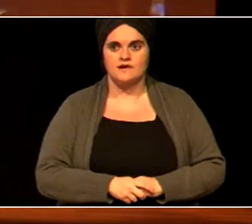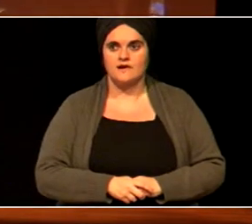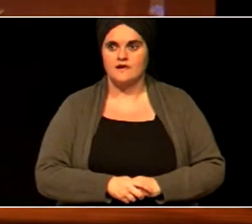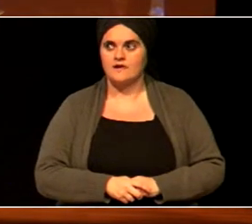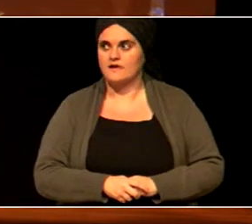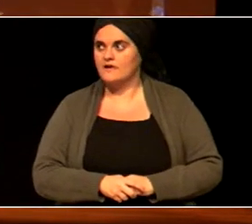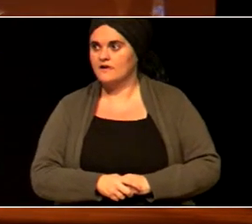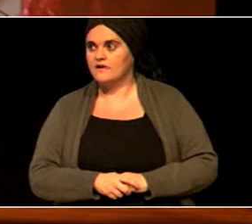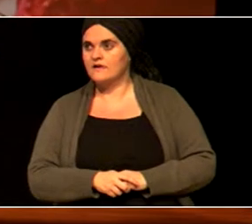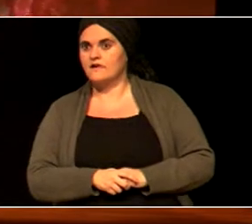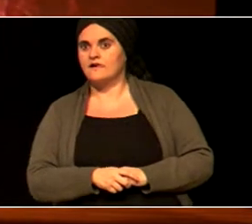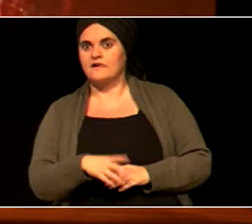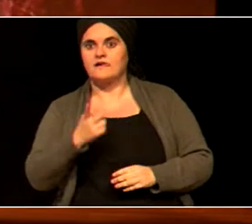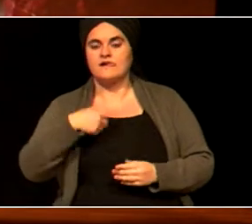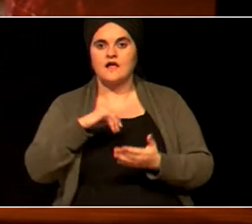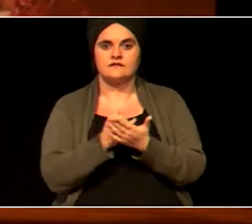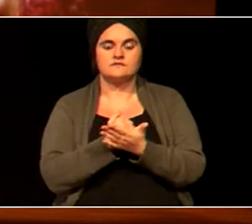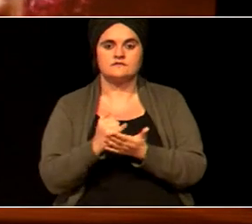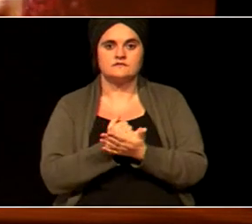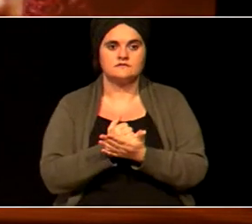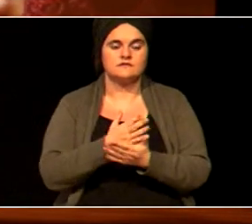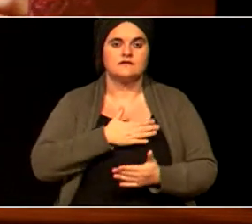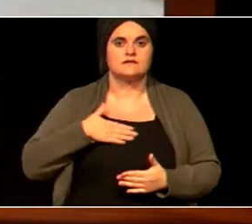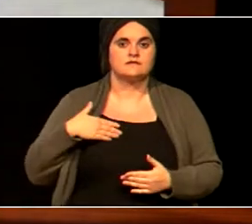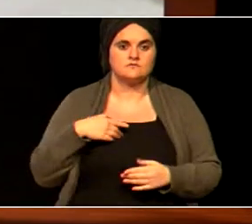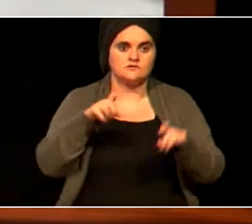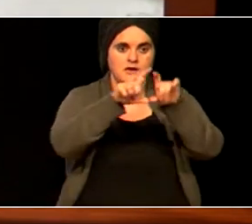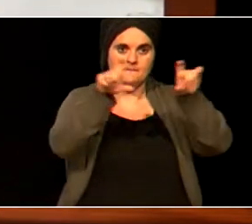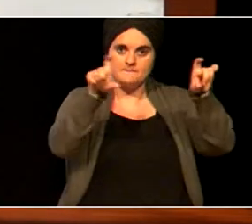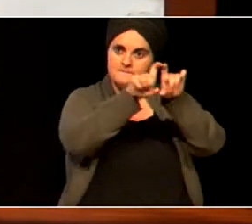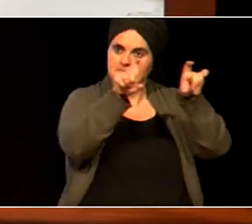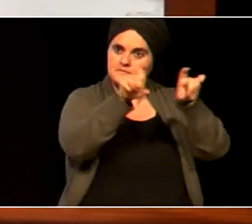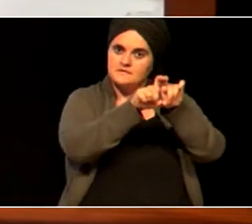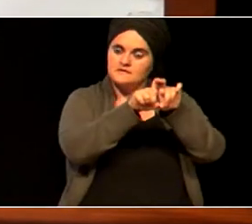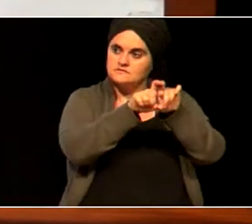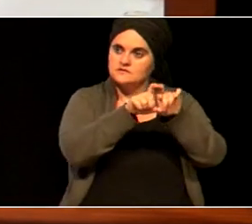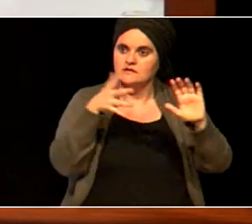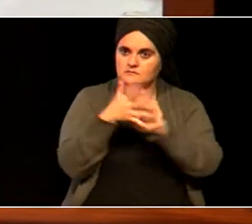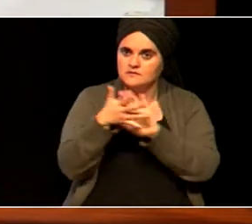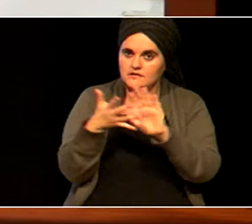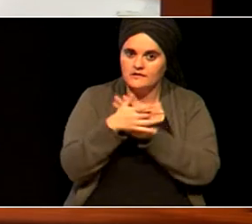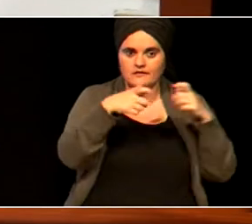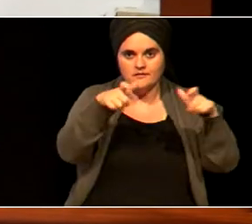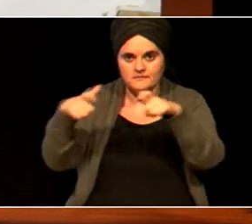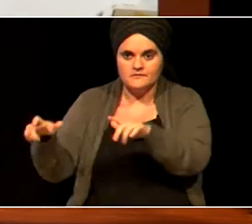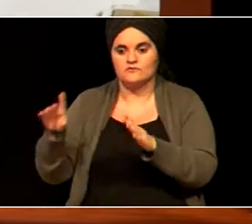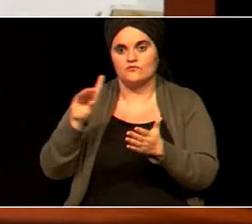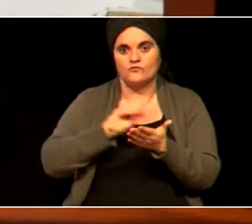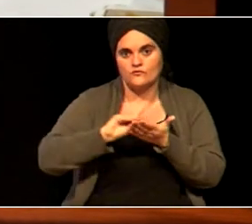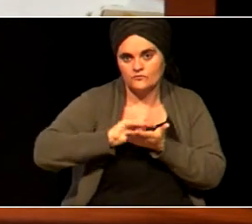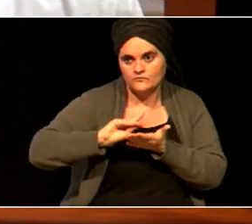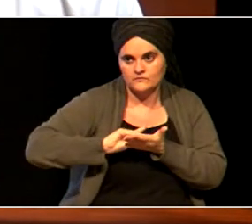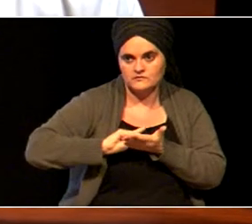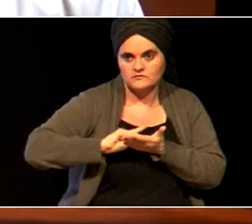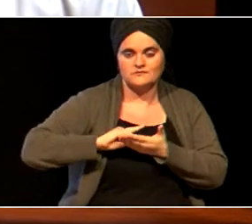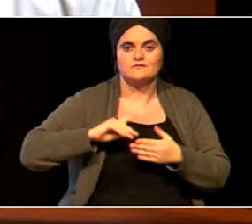En nuestra asignatura pretendemos dar una visión de la empresa con sus departamentos, documentos. También tenemos todo